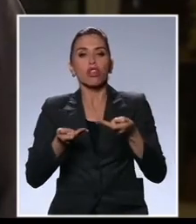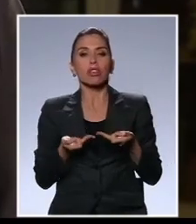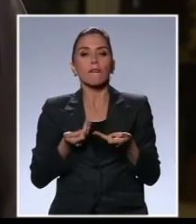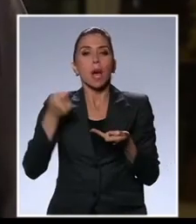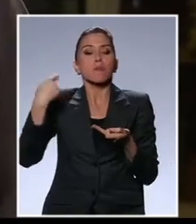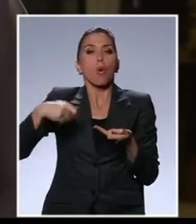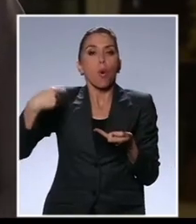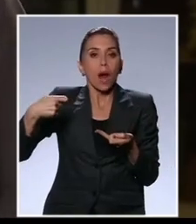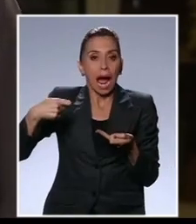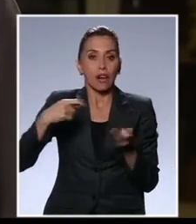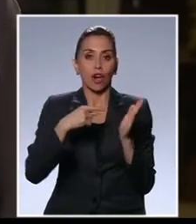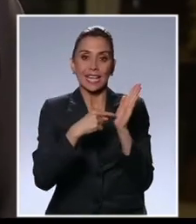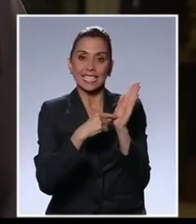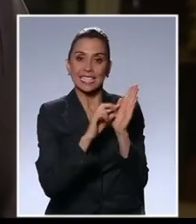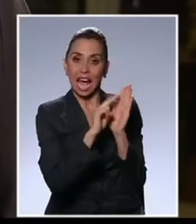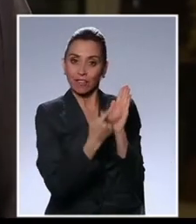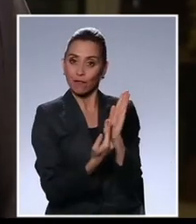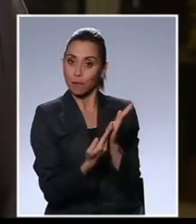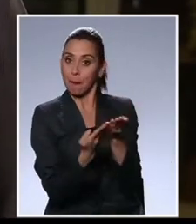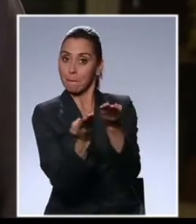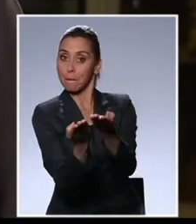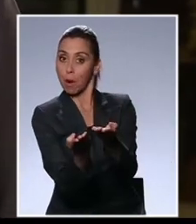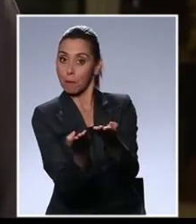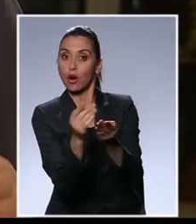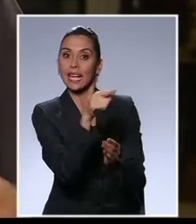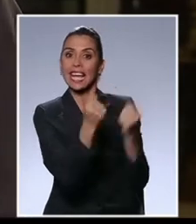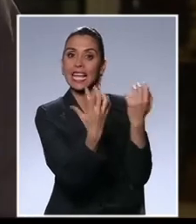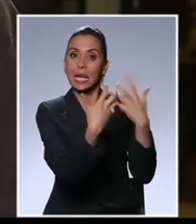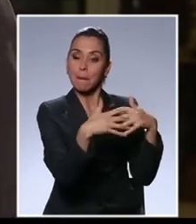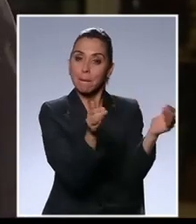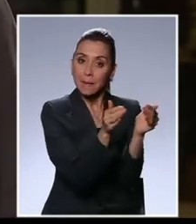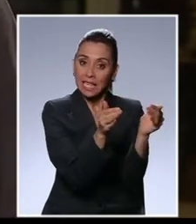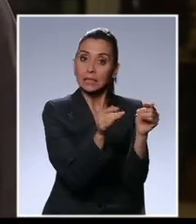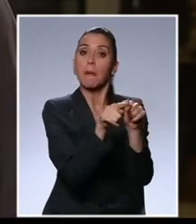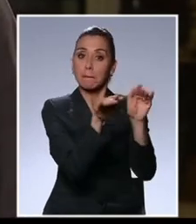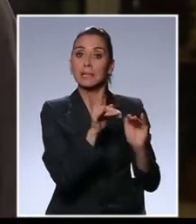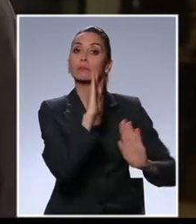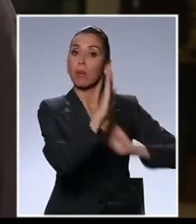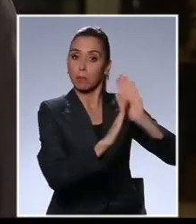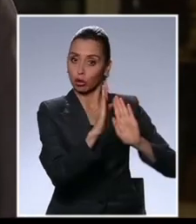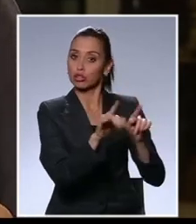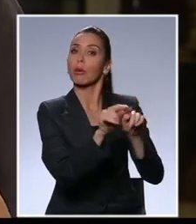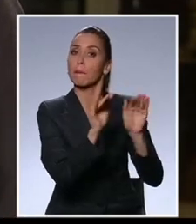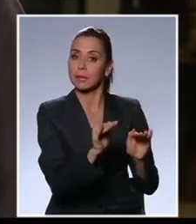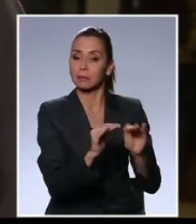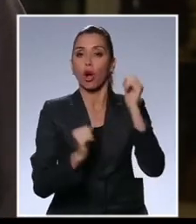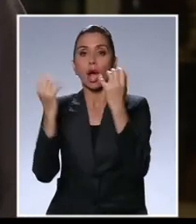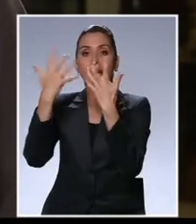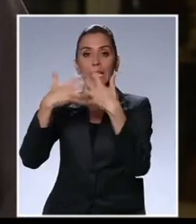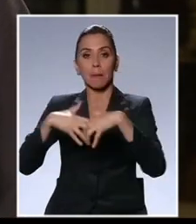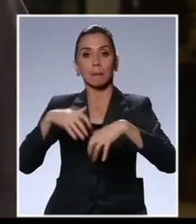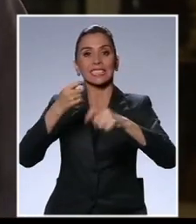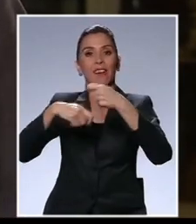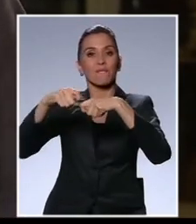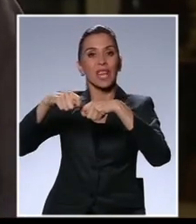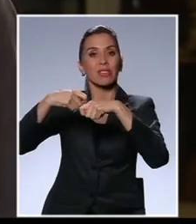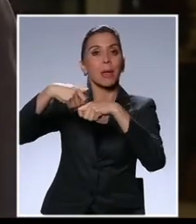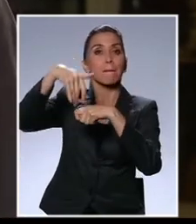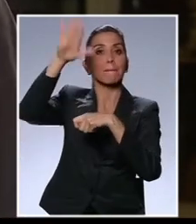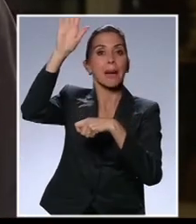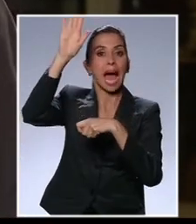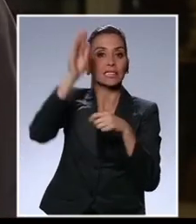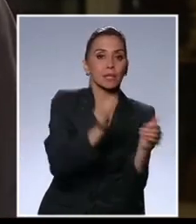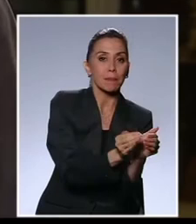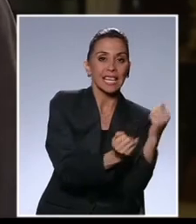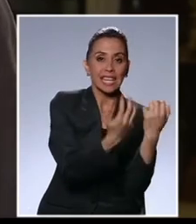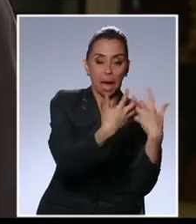con la reforma que proponemos estas empresas mantendrán esa protección para las empresas de ventas superiores a las de